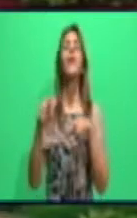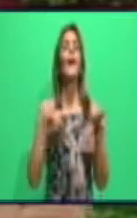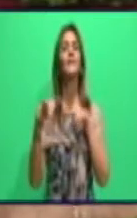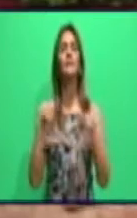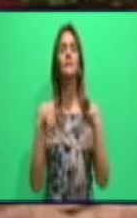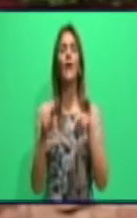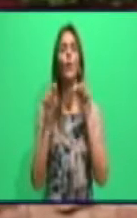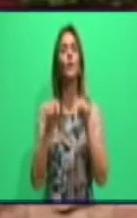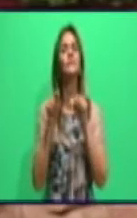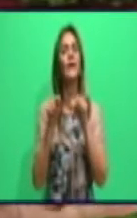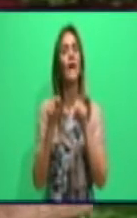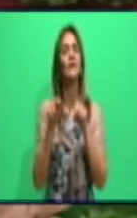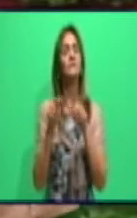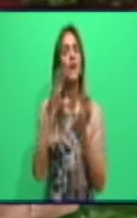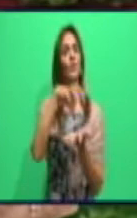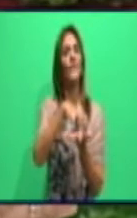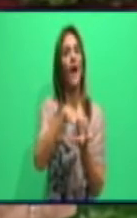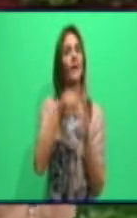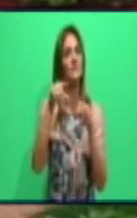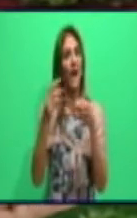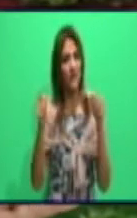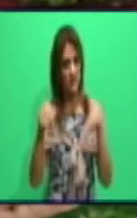estudio con nosotros